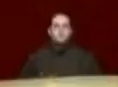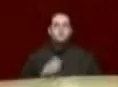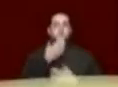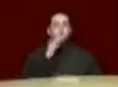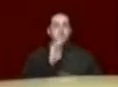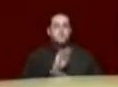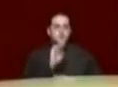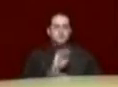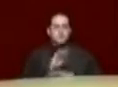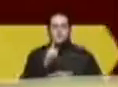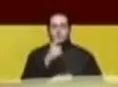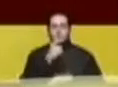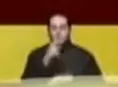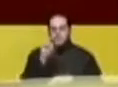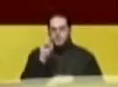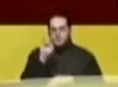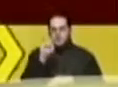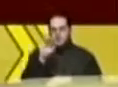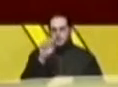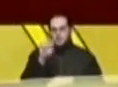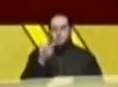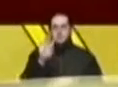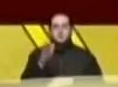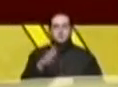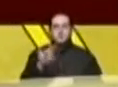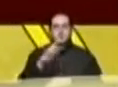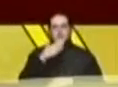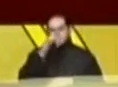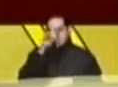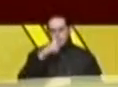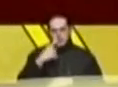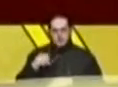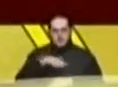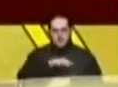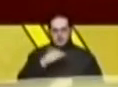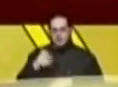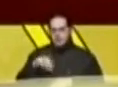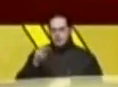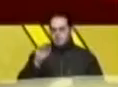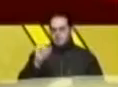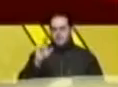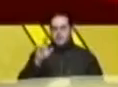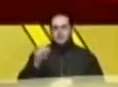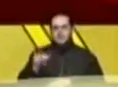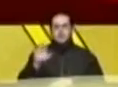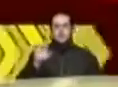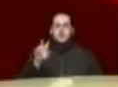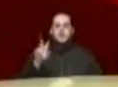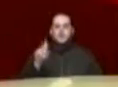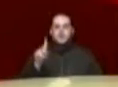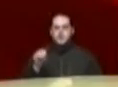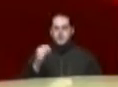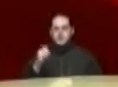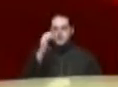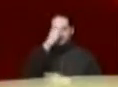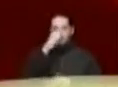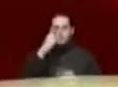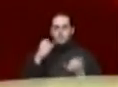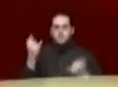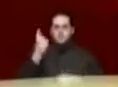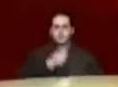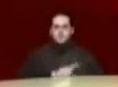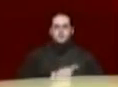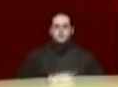Muy buenas noches. Usted está viendo Noticias 24/7. Gracias por su sintonía. Soy Mayra Acevedo y de inmediato le presento nuestra noticia